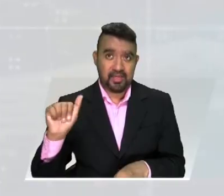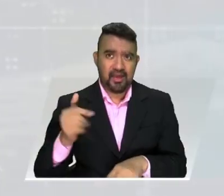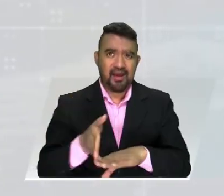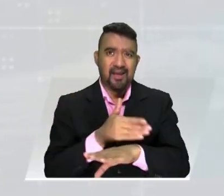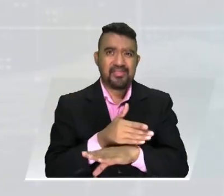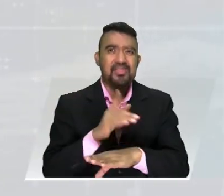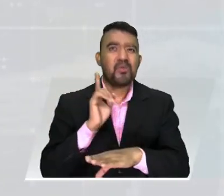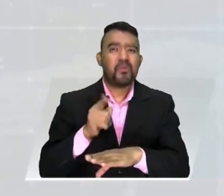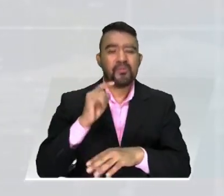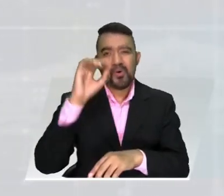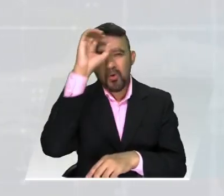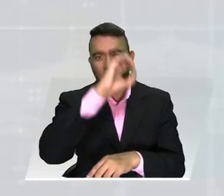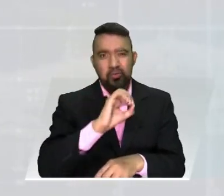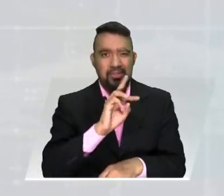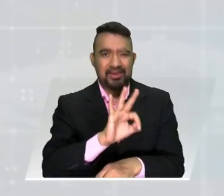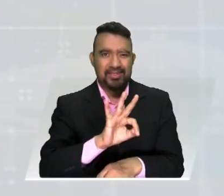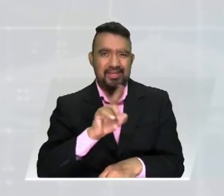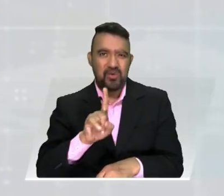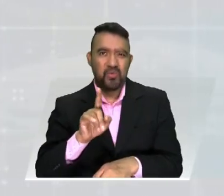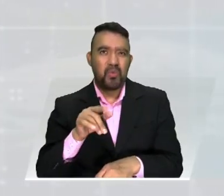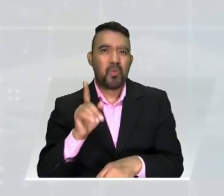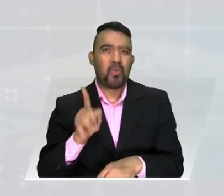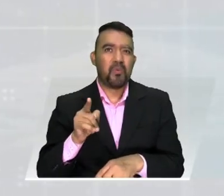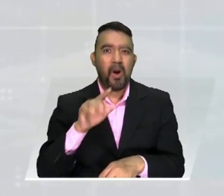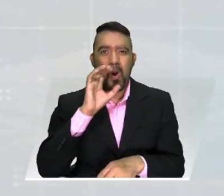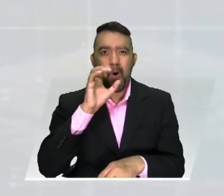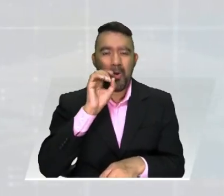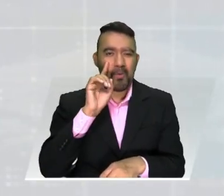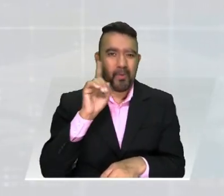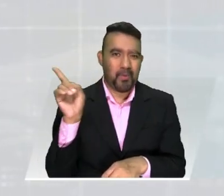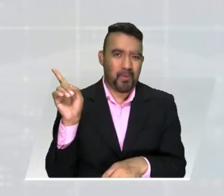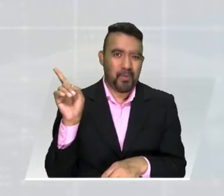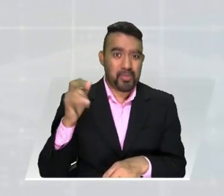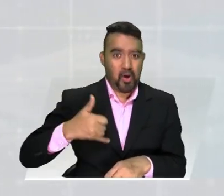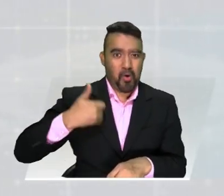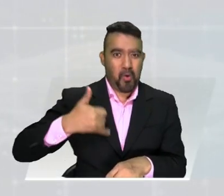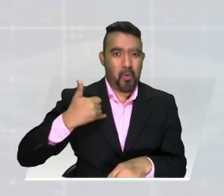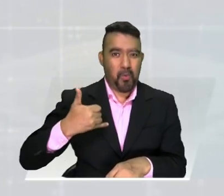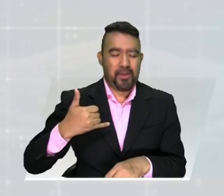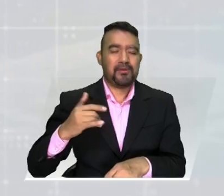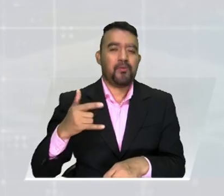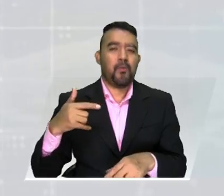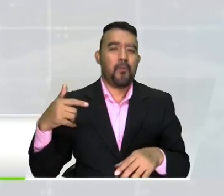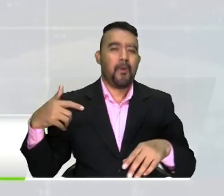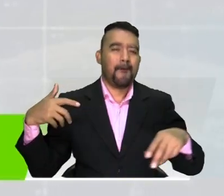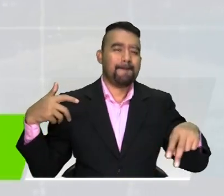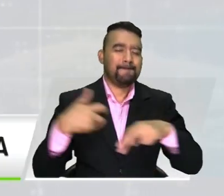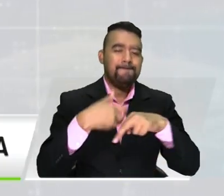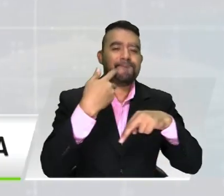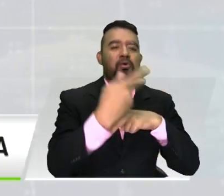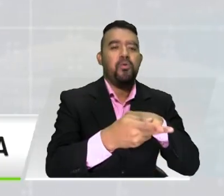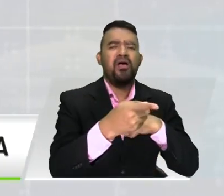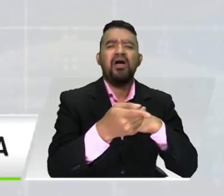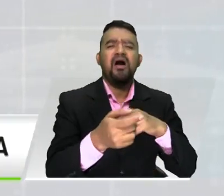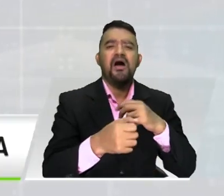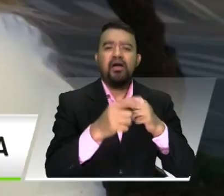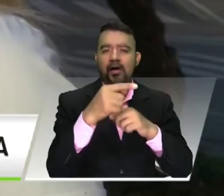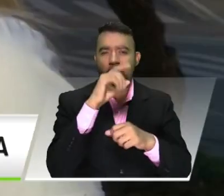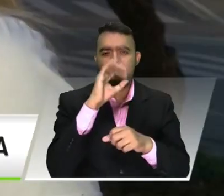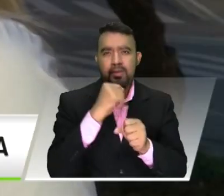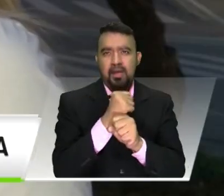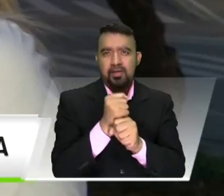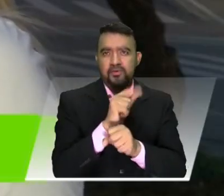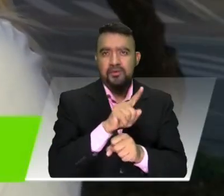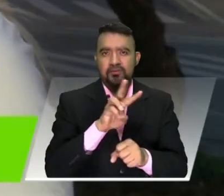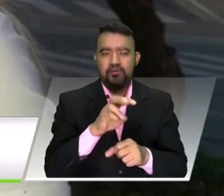de Halloween en Las Palmas, en el que resultó gravemente herido Juan Gabriel Taborda, de 18 años.